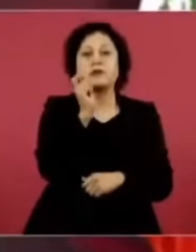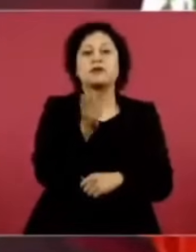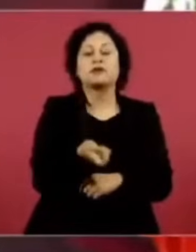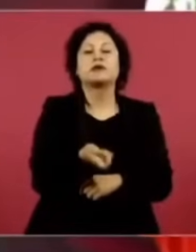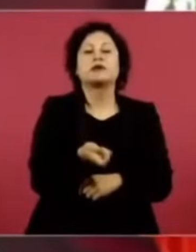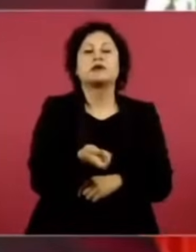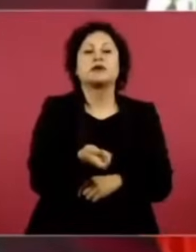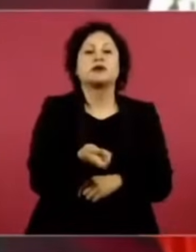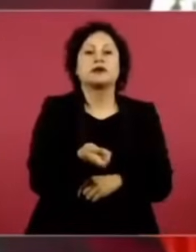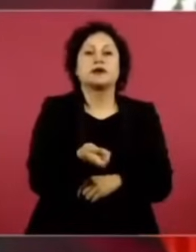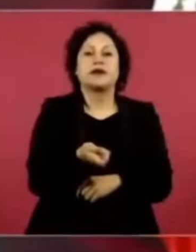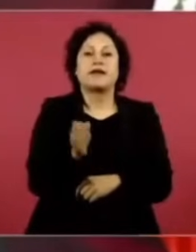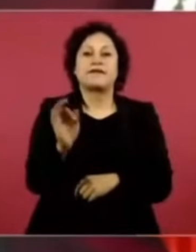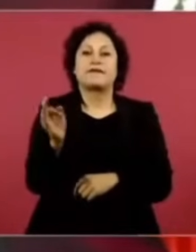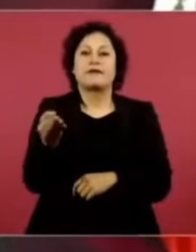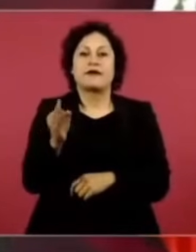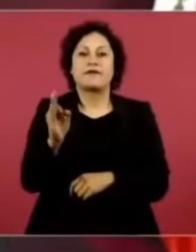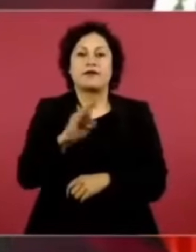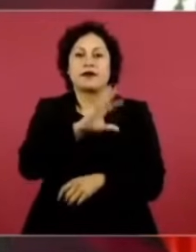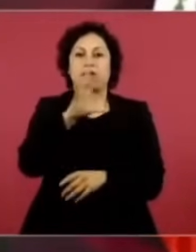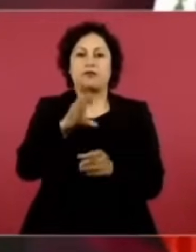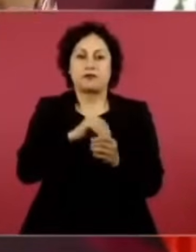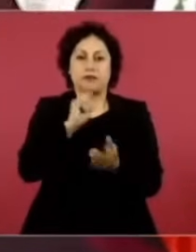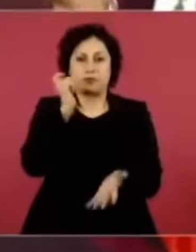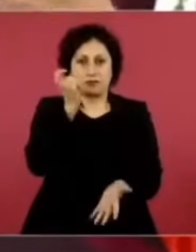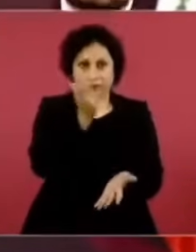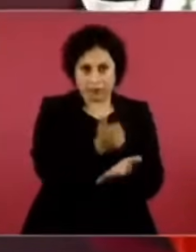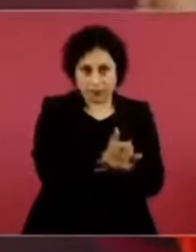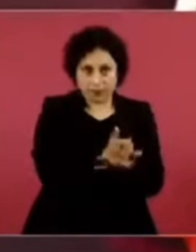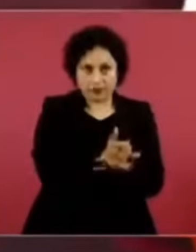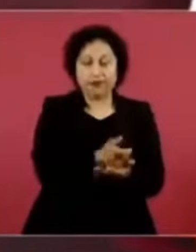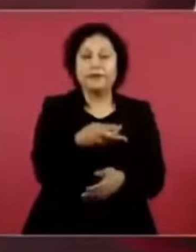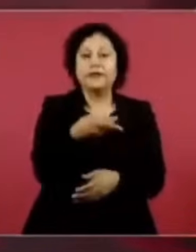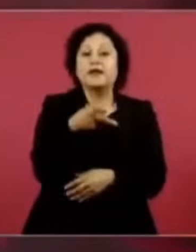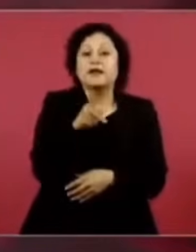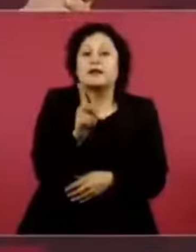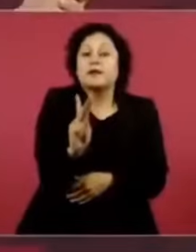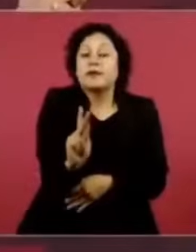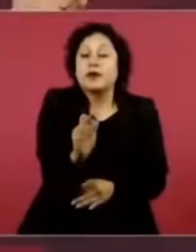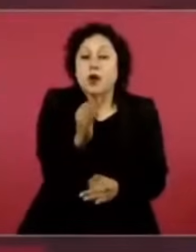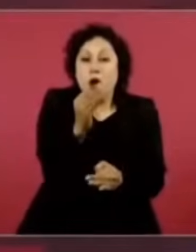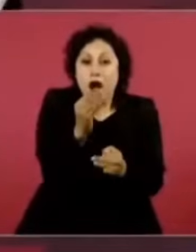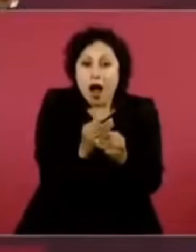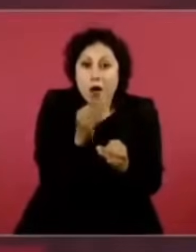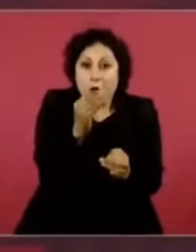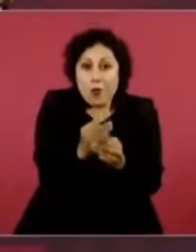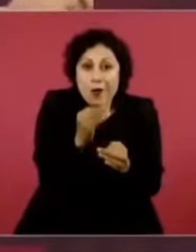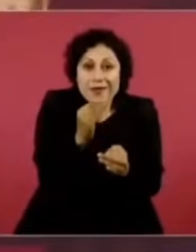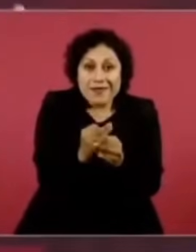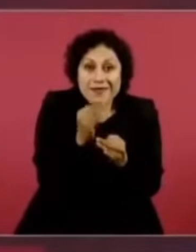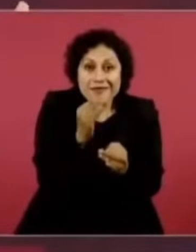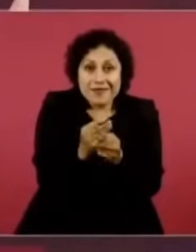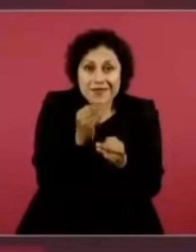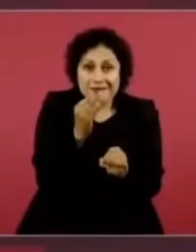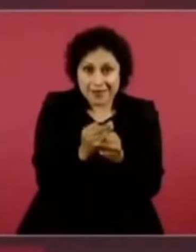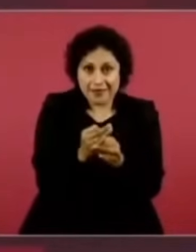totalmente en febrero, pero que desde ahora ya se está trabajando